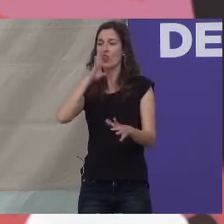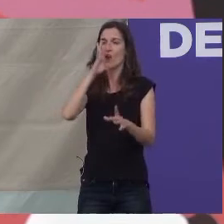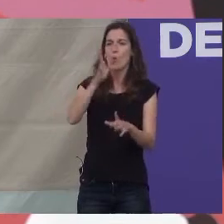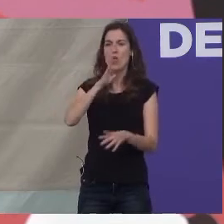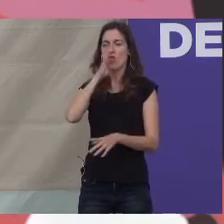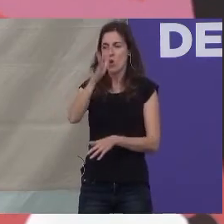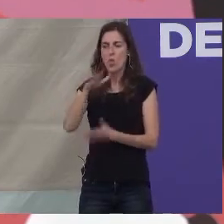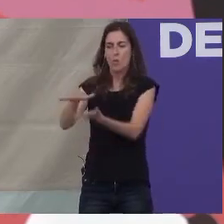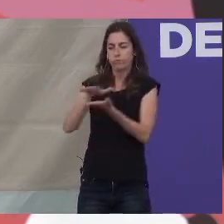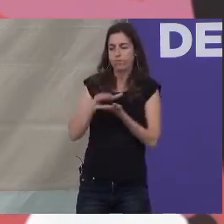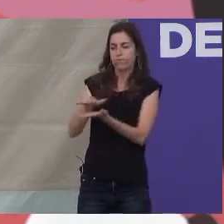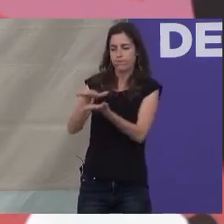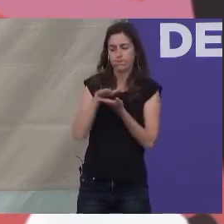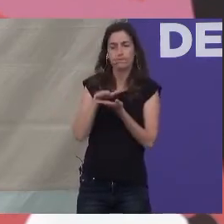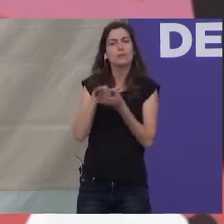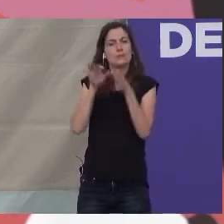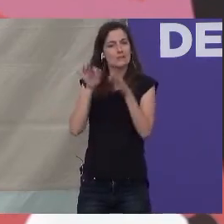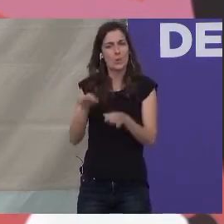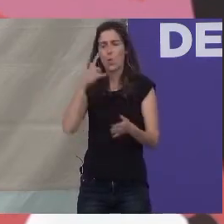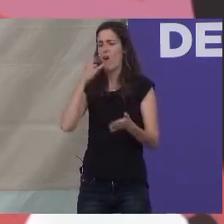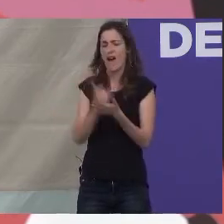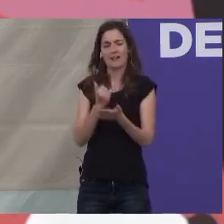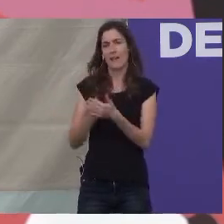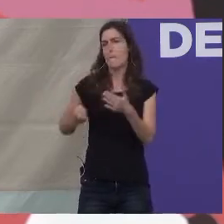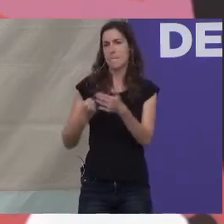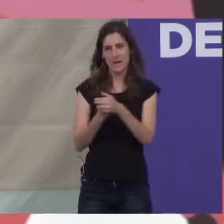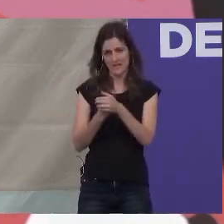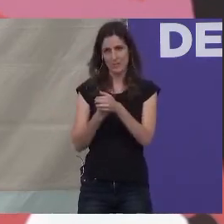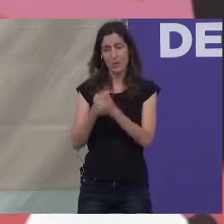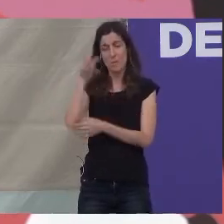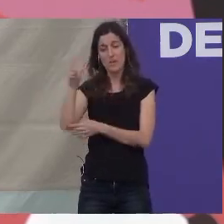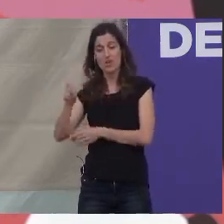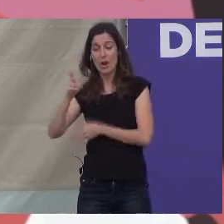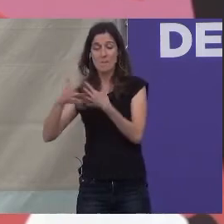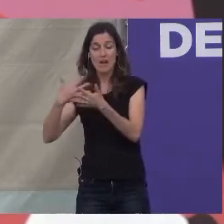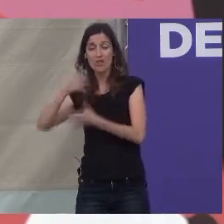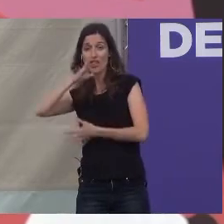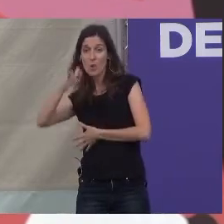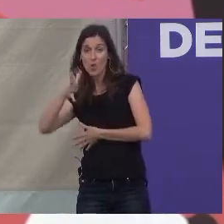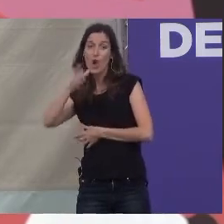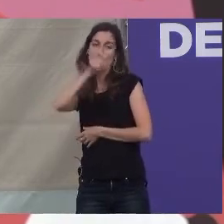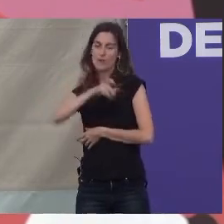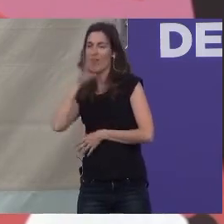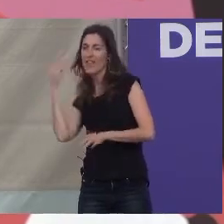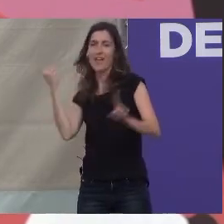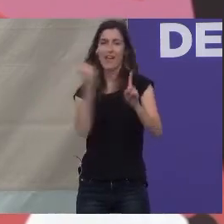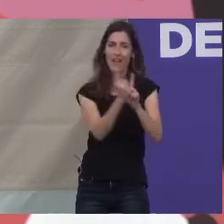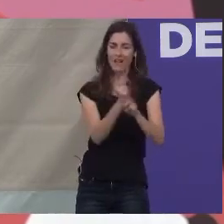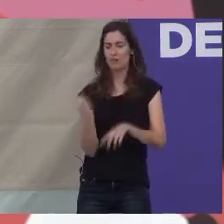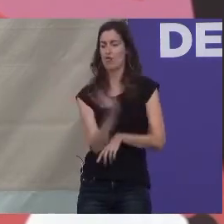entren van a conceder las mayores garantías tanto al denunciante como al denunciado. A la denunciante o a la